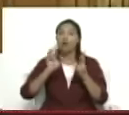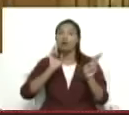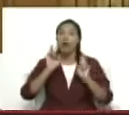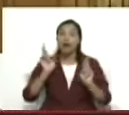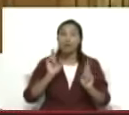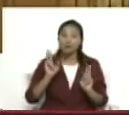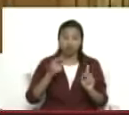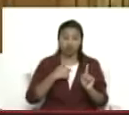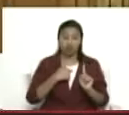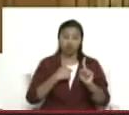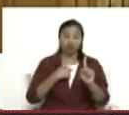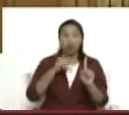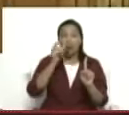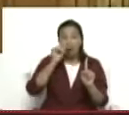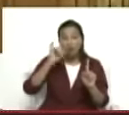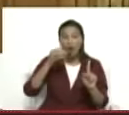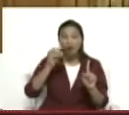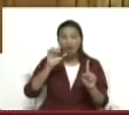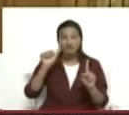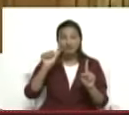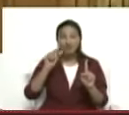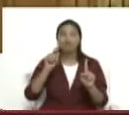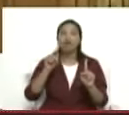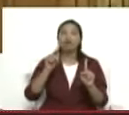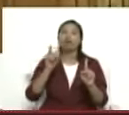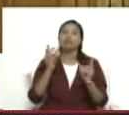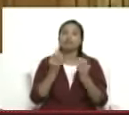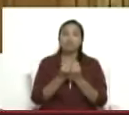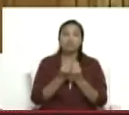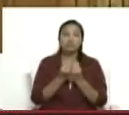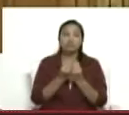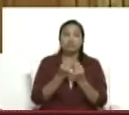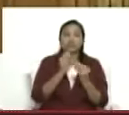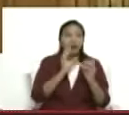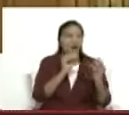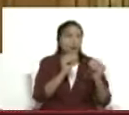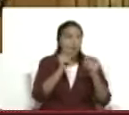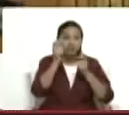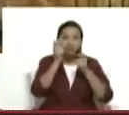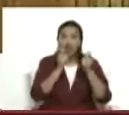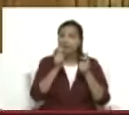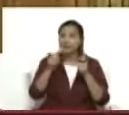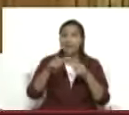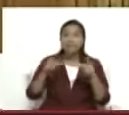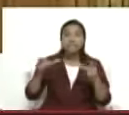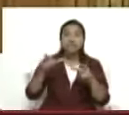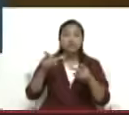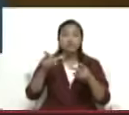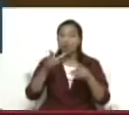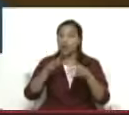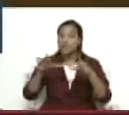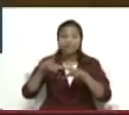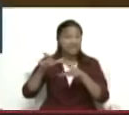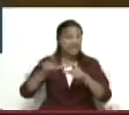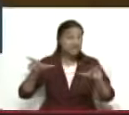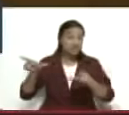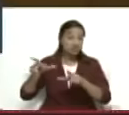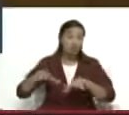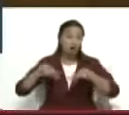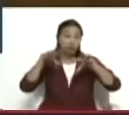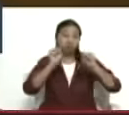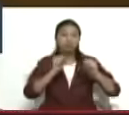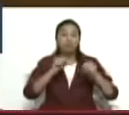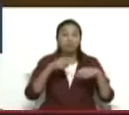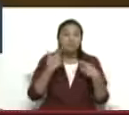lado al presidente y le dijimos, mire, esta gente está montada en un hecho. Lo que no sabemos es cuándo. El comandante